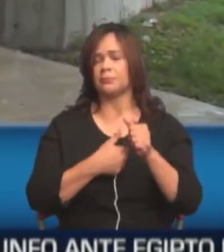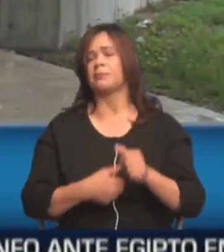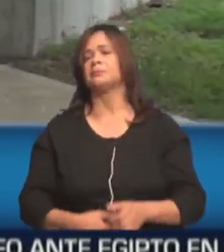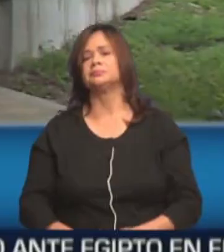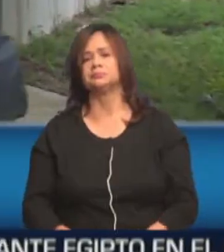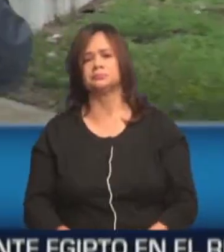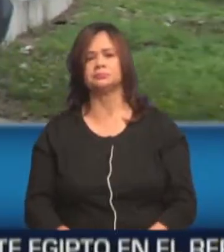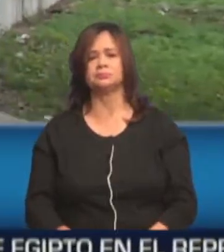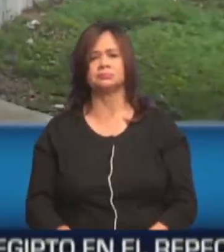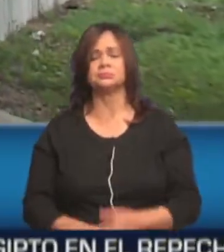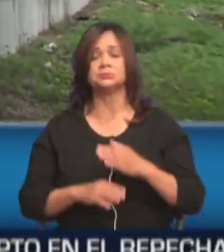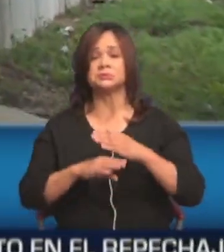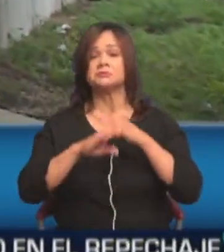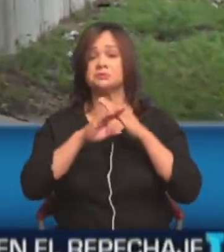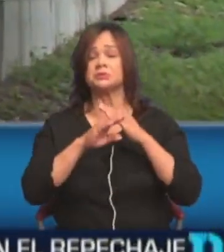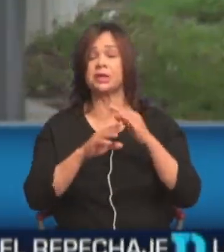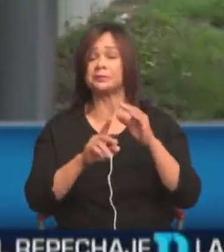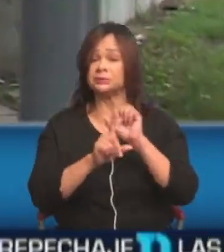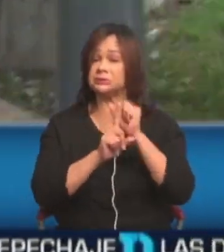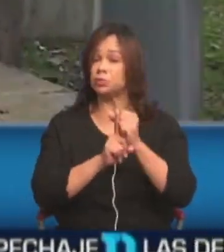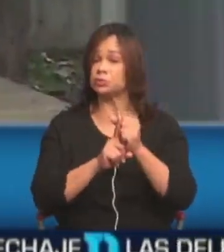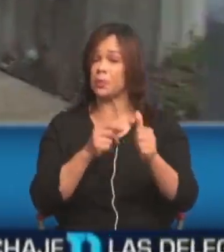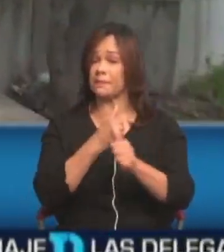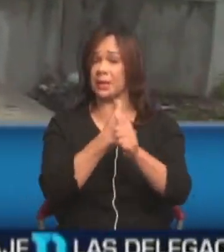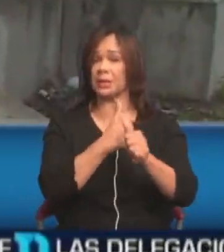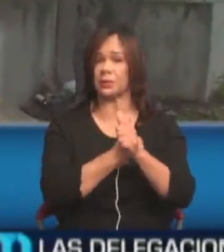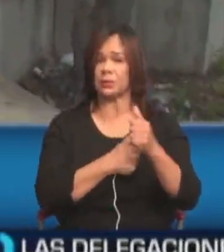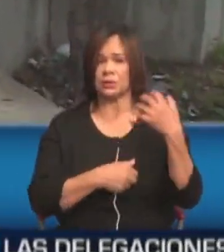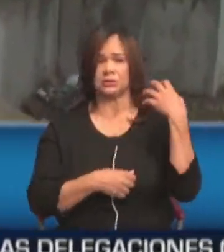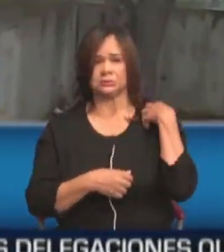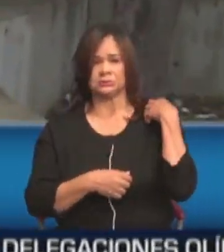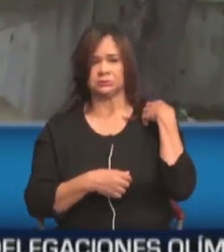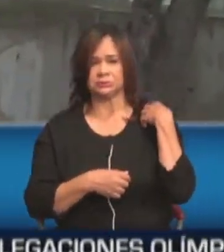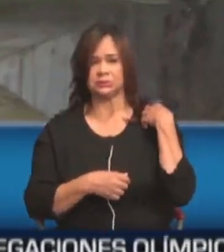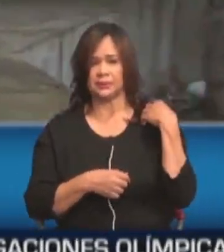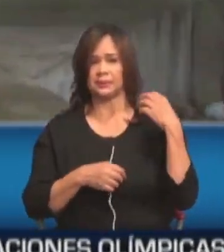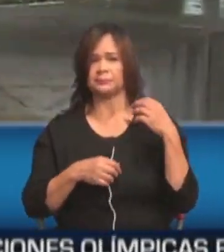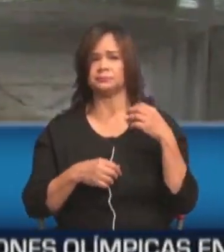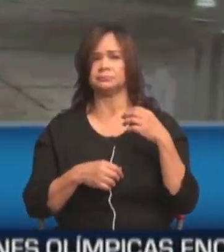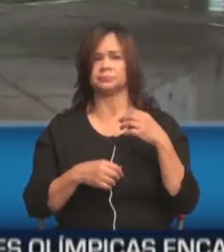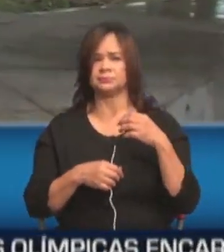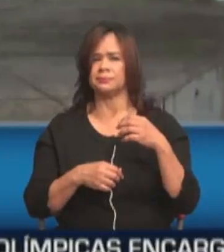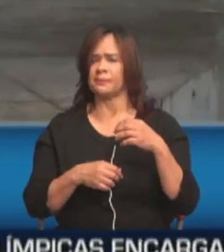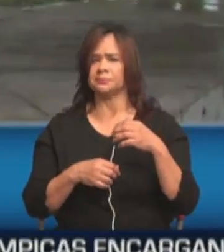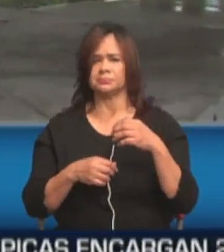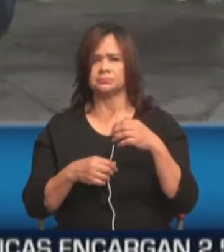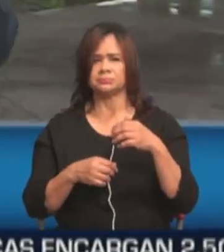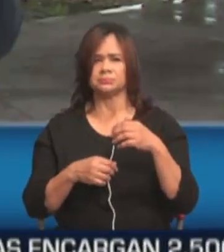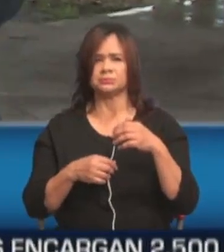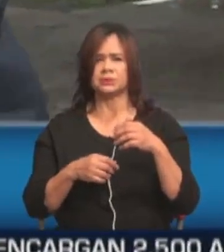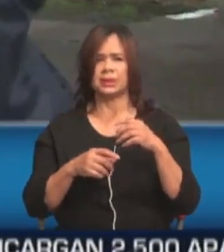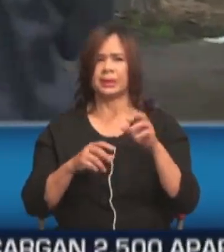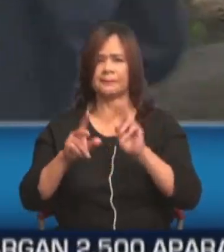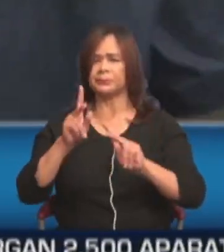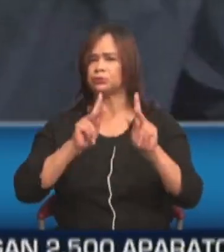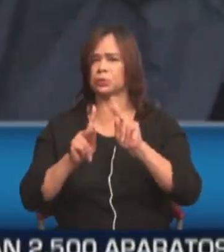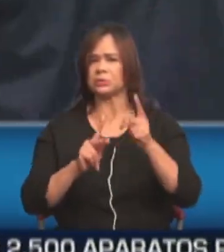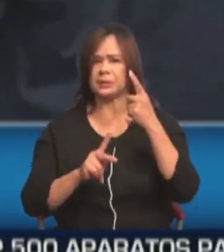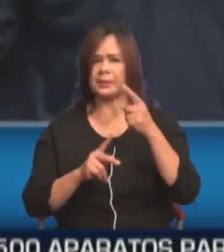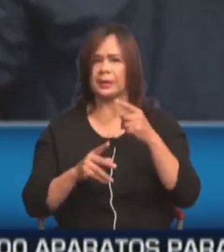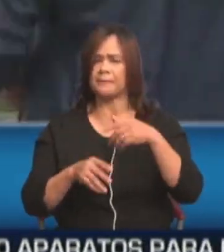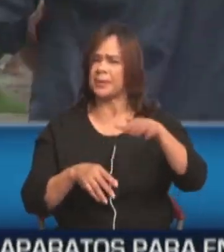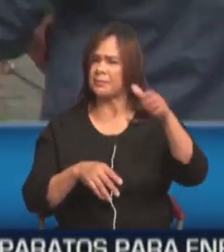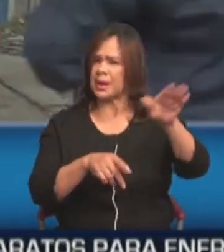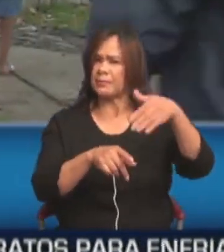Para evitar una desgracia, las autoridades procedieron a desplegar personal en todas las partes más expuestas al